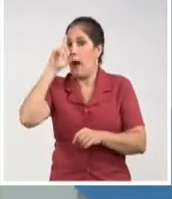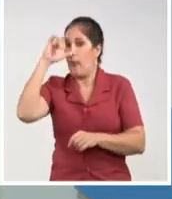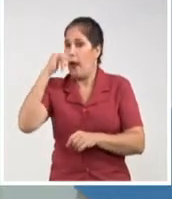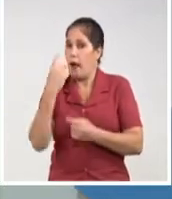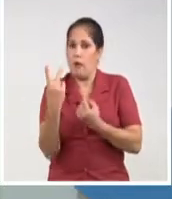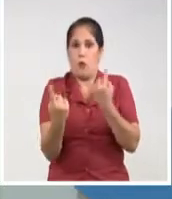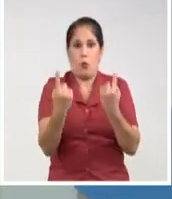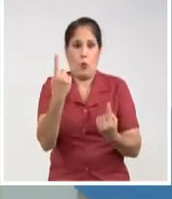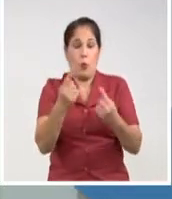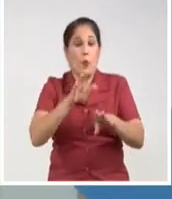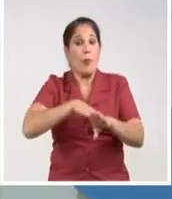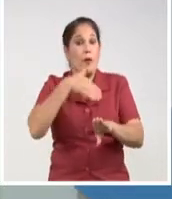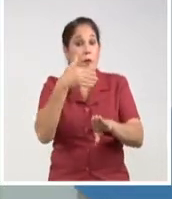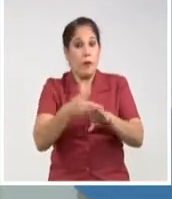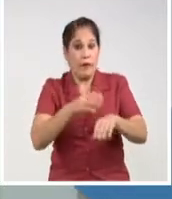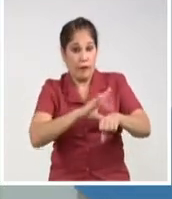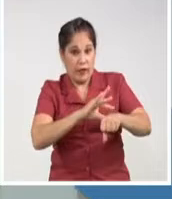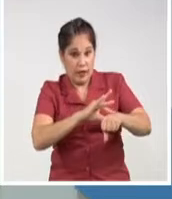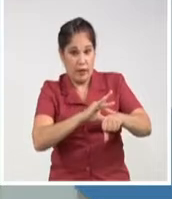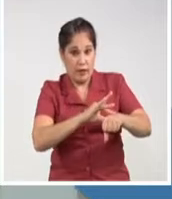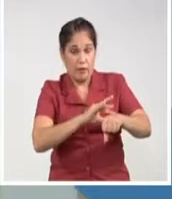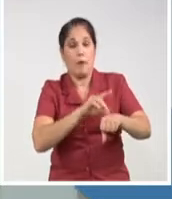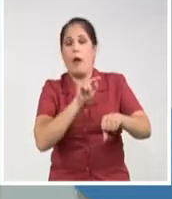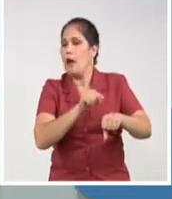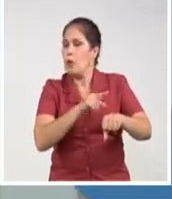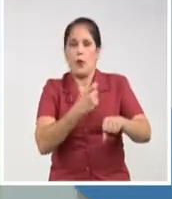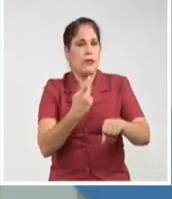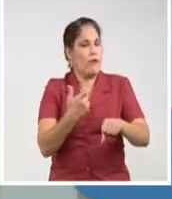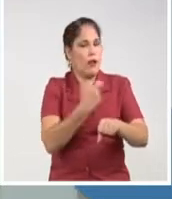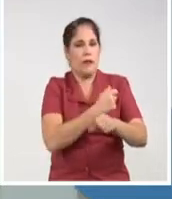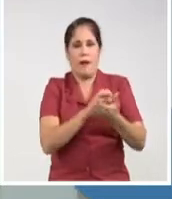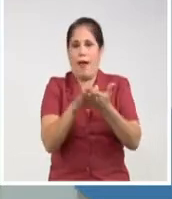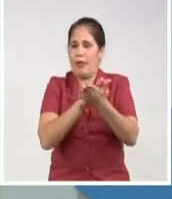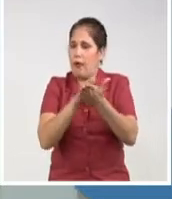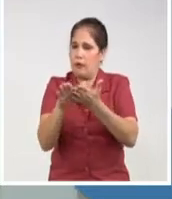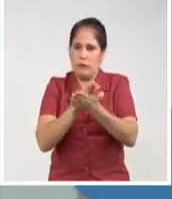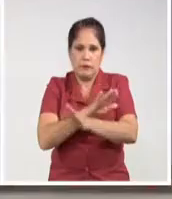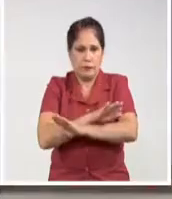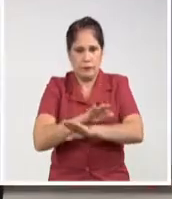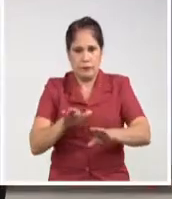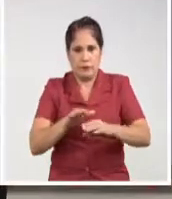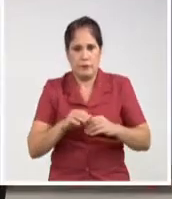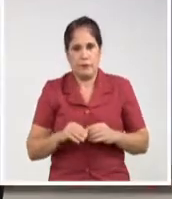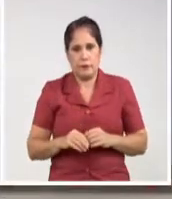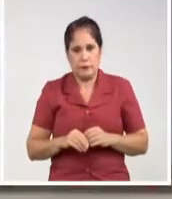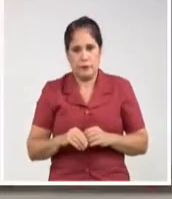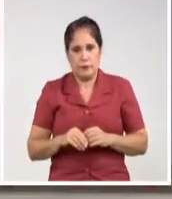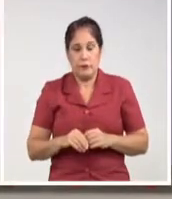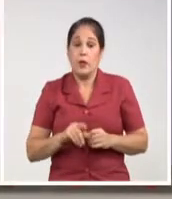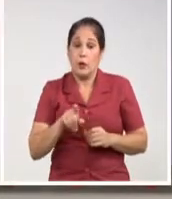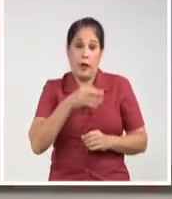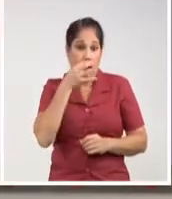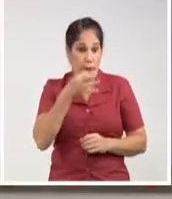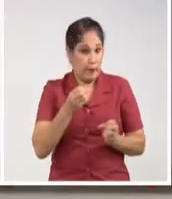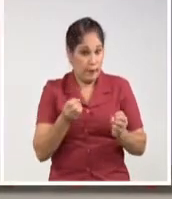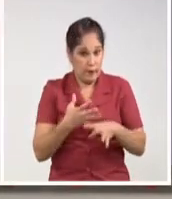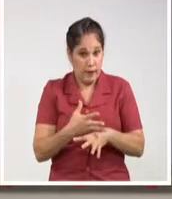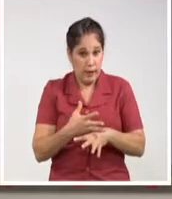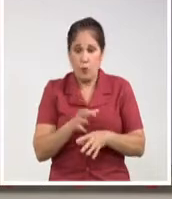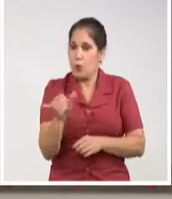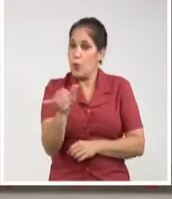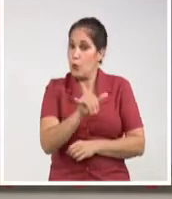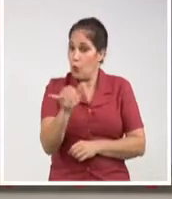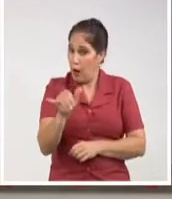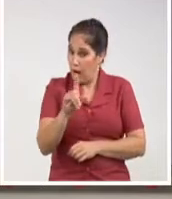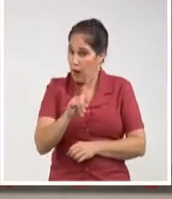y posteriormente se enfermaron, no se le administra más vacuna. Usted lo dice así, bueno, no es lo mismo si